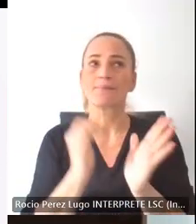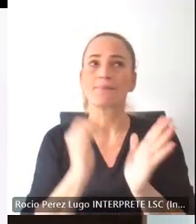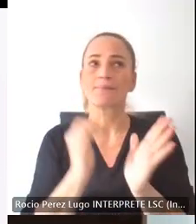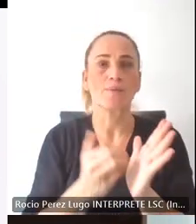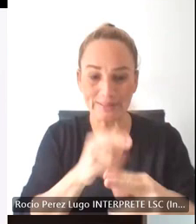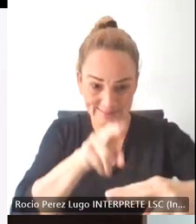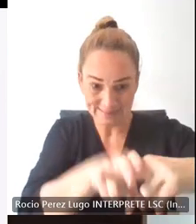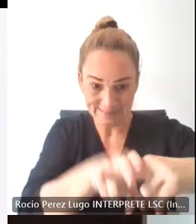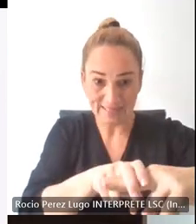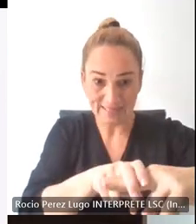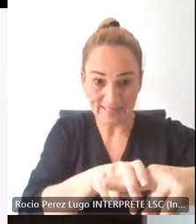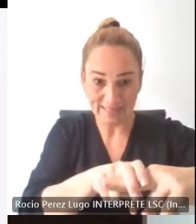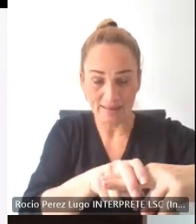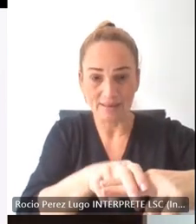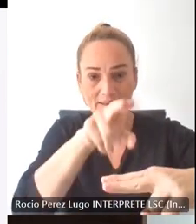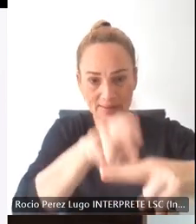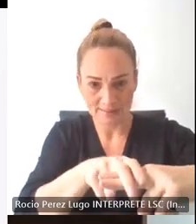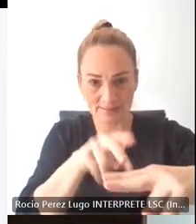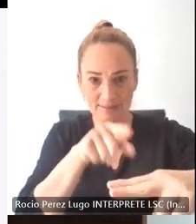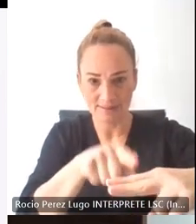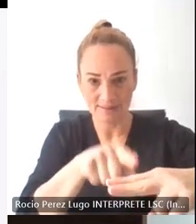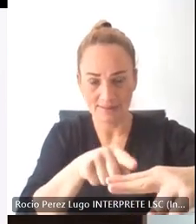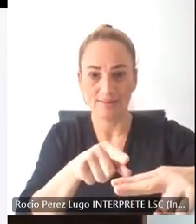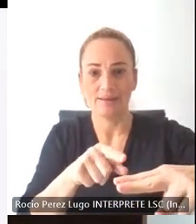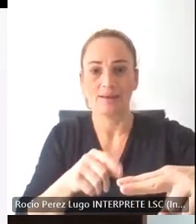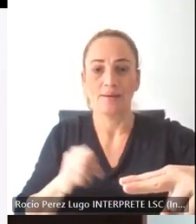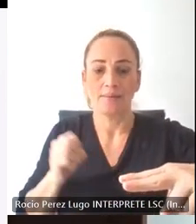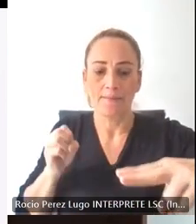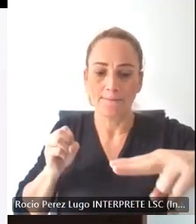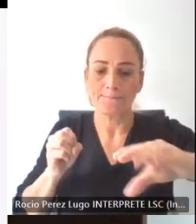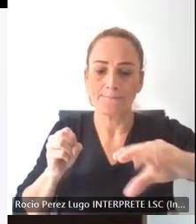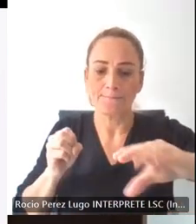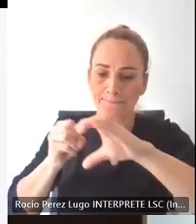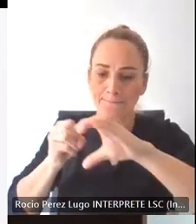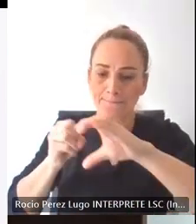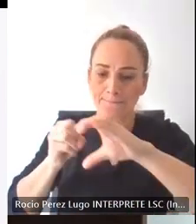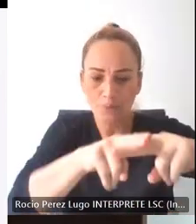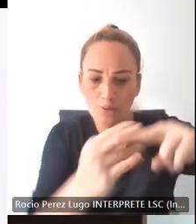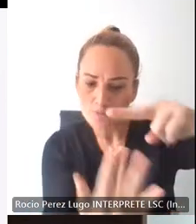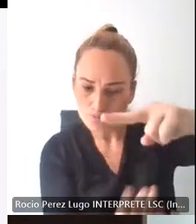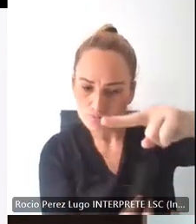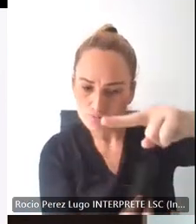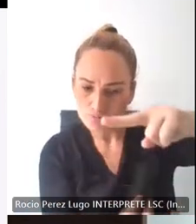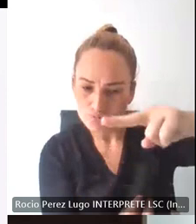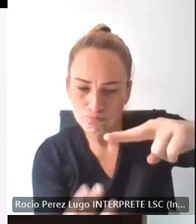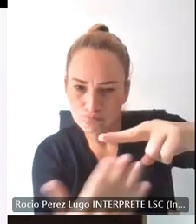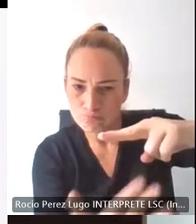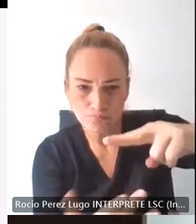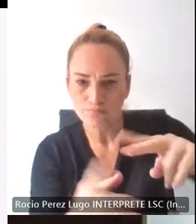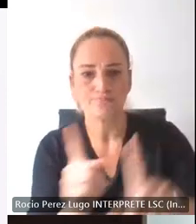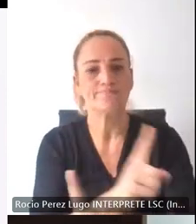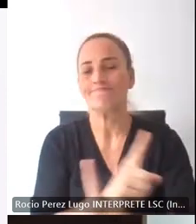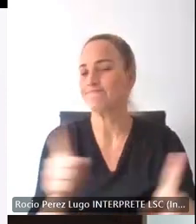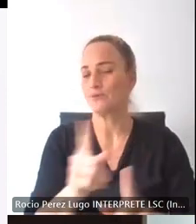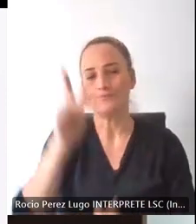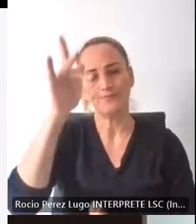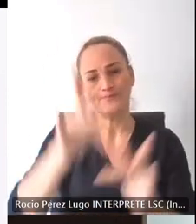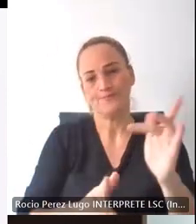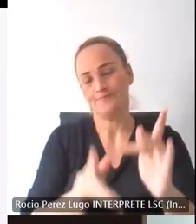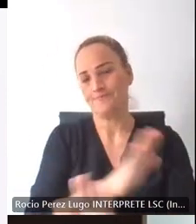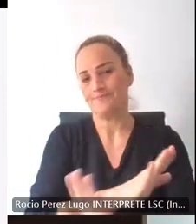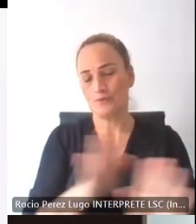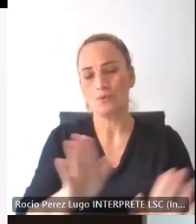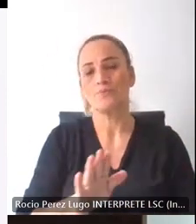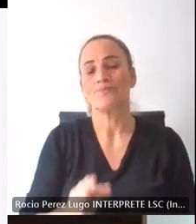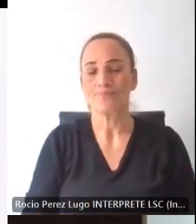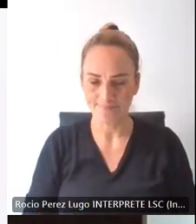silla, la superficie queda cubierta de polvo, pero puede ser que abajo haya brasa. Por eso no nos podemos solamente quedar con ese extintor y